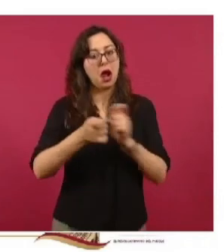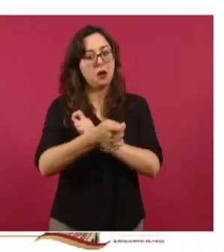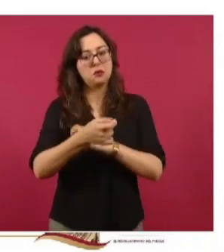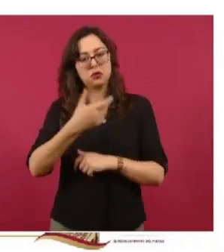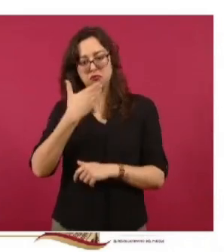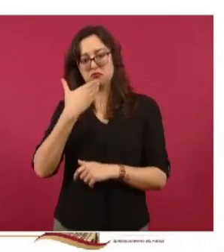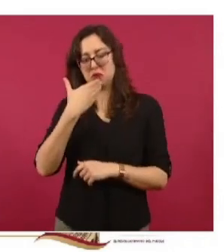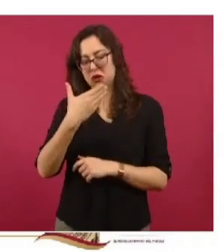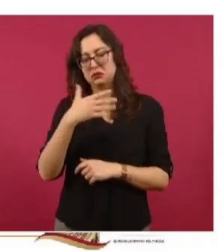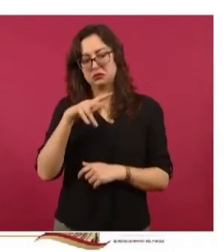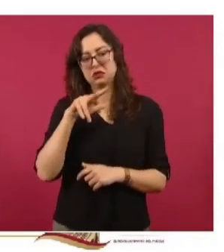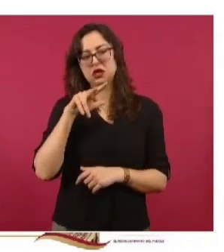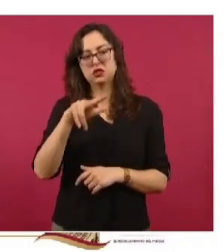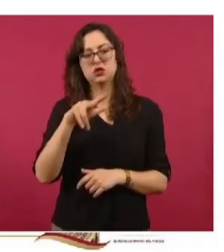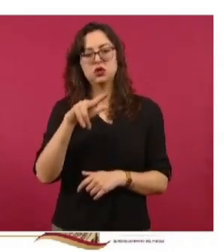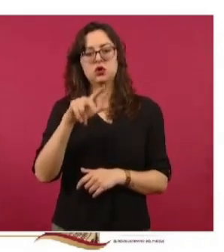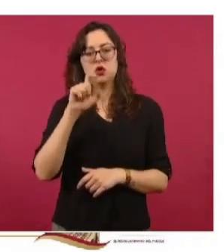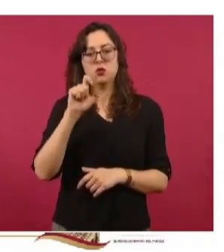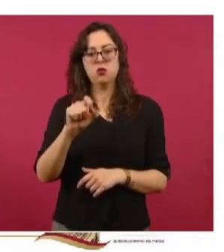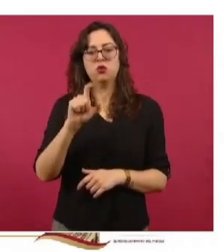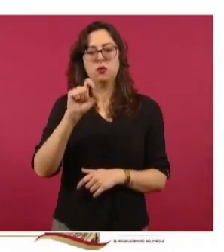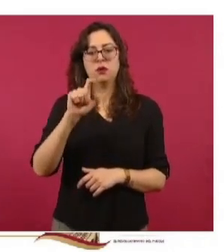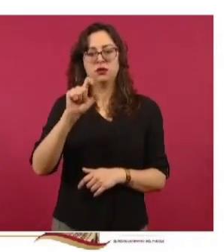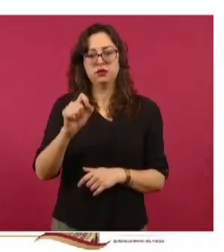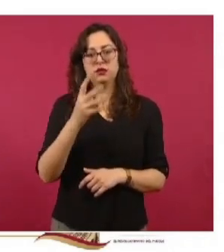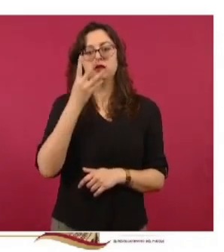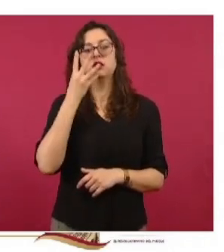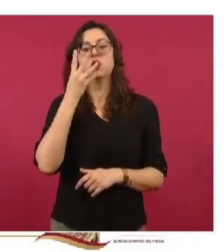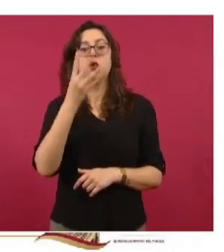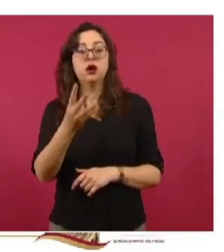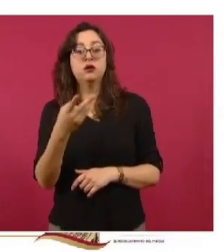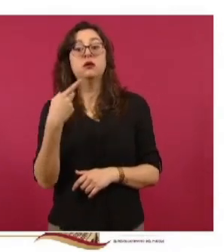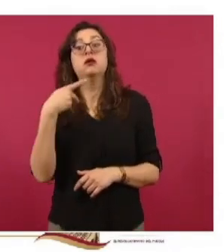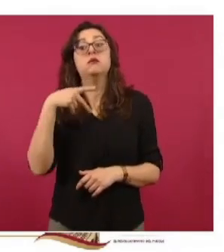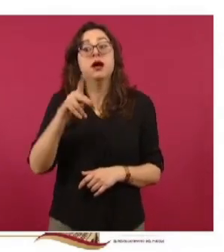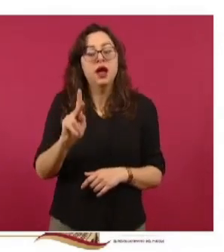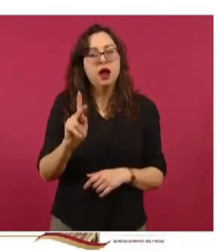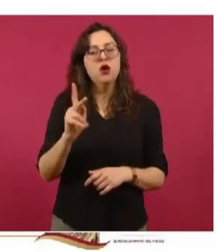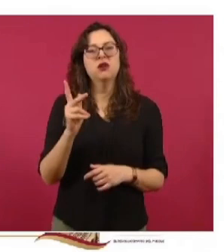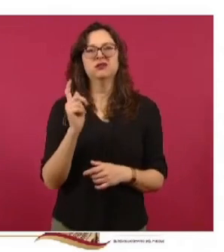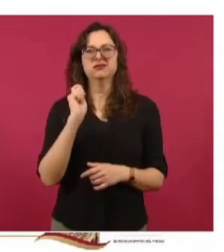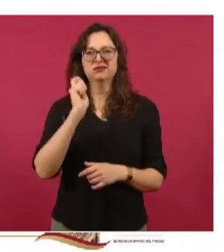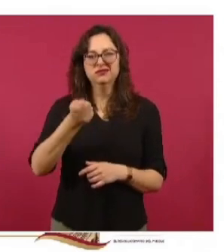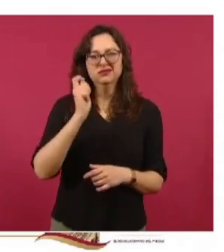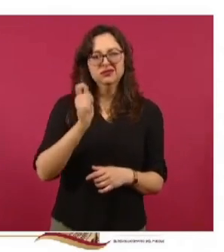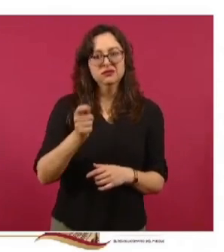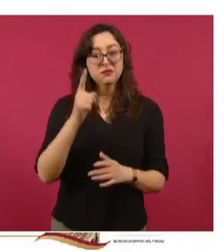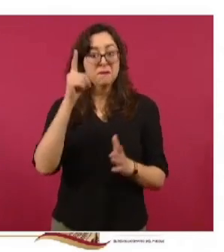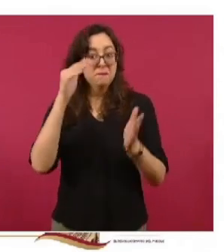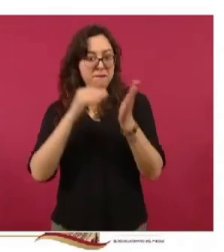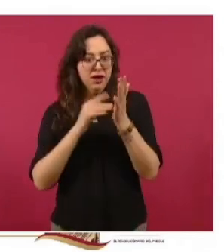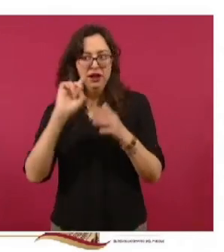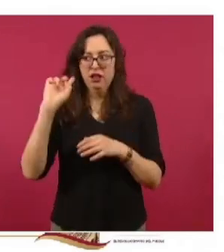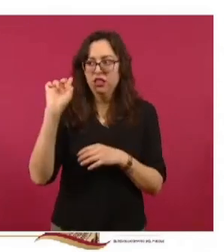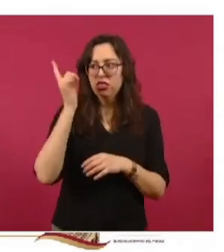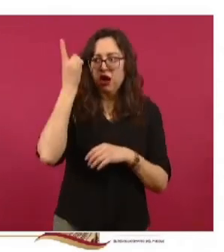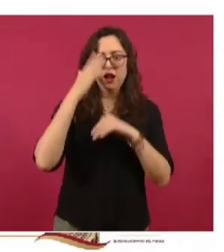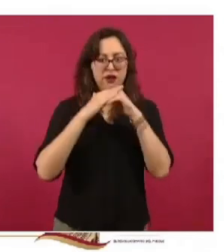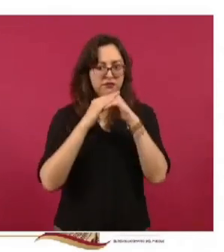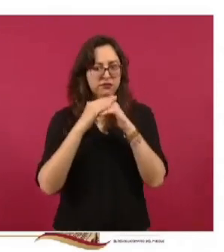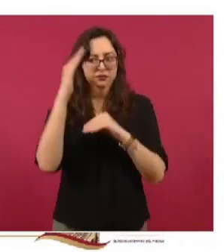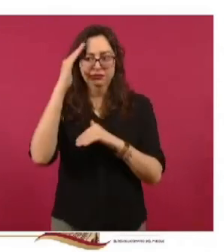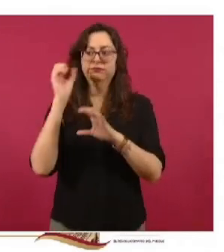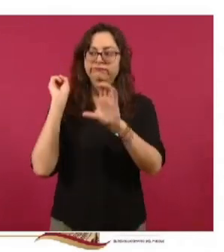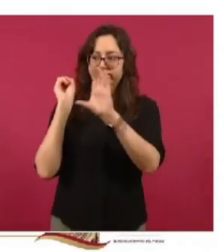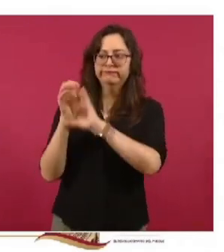con 24 centavos por dólar, pero sólo conviene cuando mandemos más de mil dólares y no U-Link es la mejor